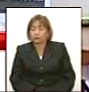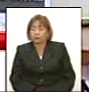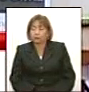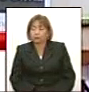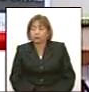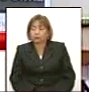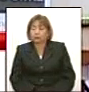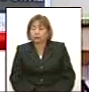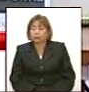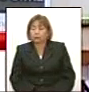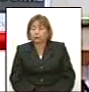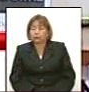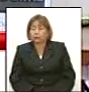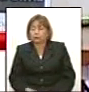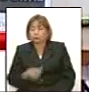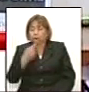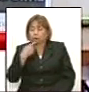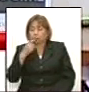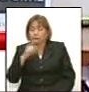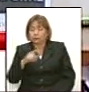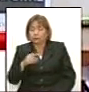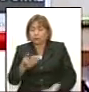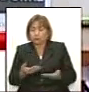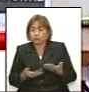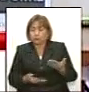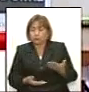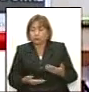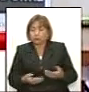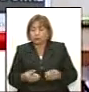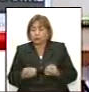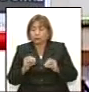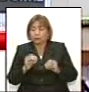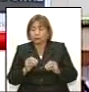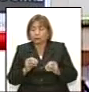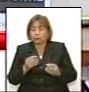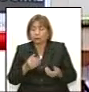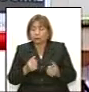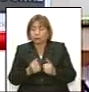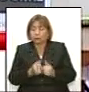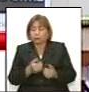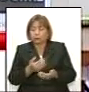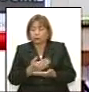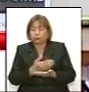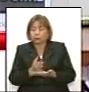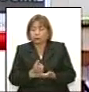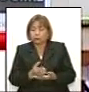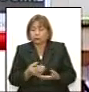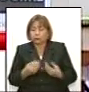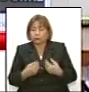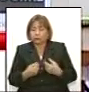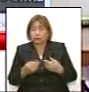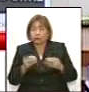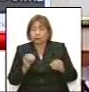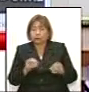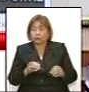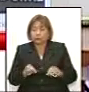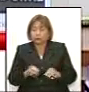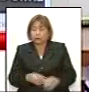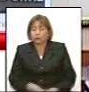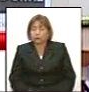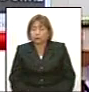que está realizándose, ¿no? Hay una denuncia, ya seguramente el conocimiento de los peruanos y usted también debe conocer.